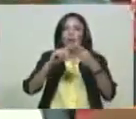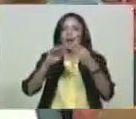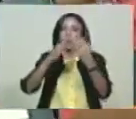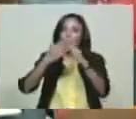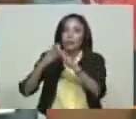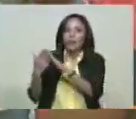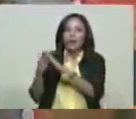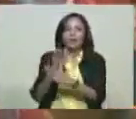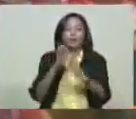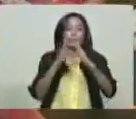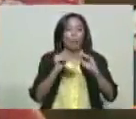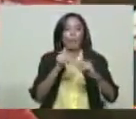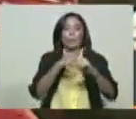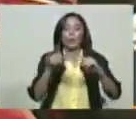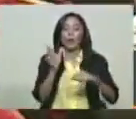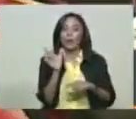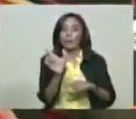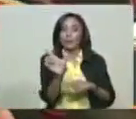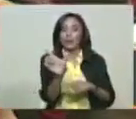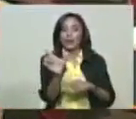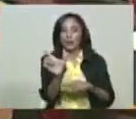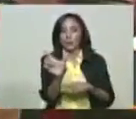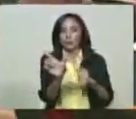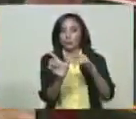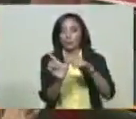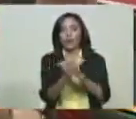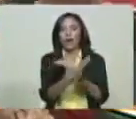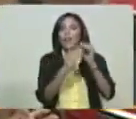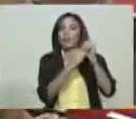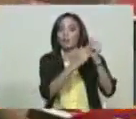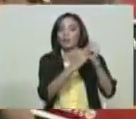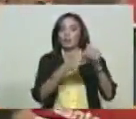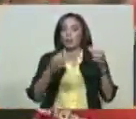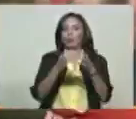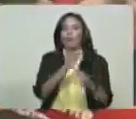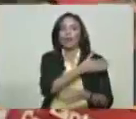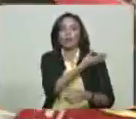partido en el eje en el partido como rector